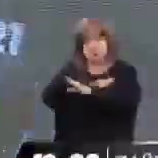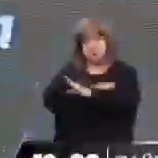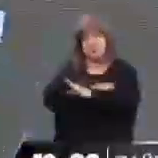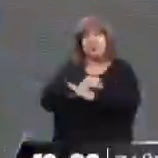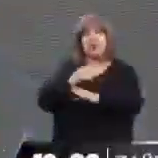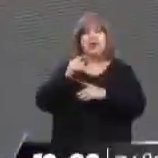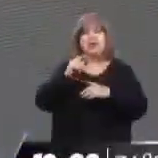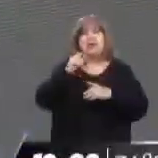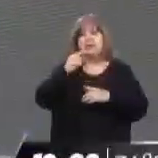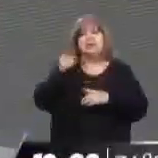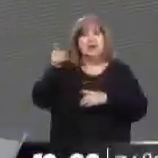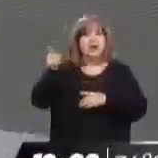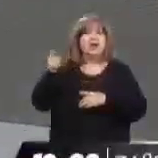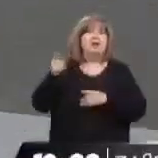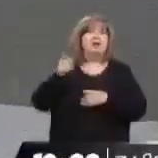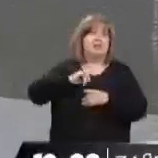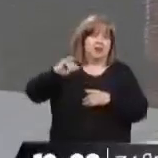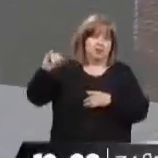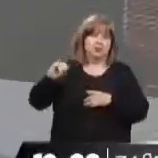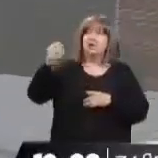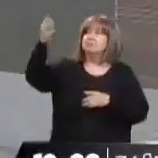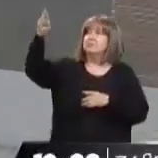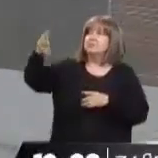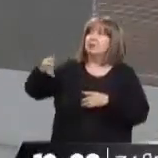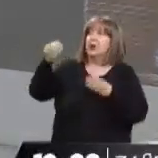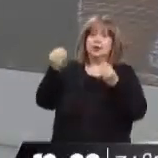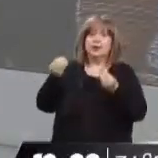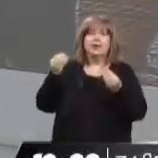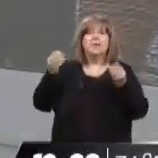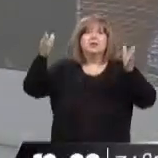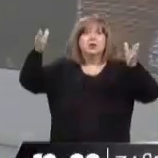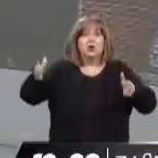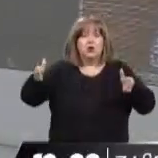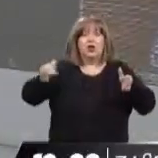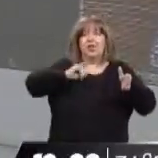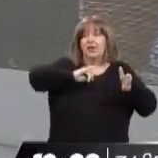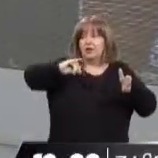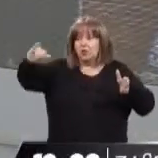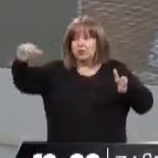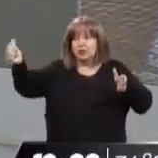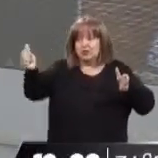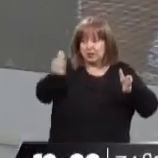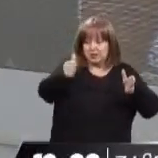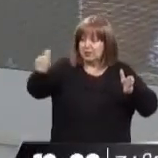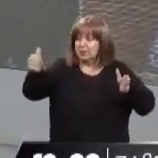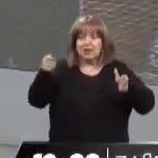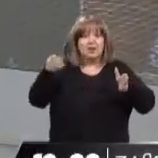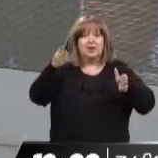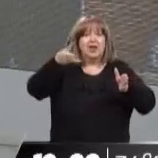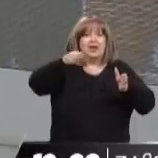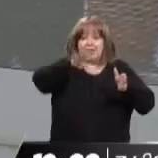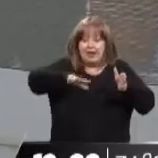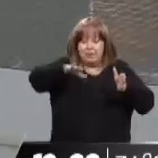Tarrés por violencia de género. ¿Qué pasó en el medio? Bueno, es la pregunta que nos hacemos, ¿no? Más allá de que algunas medidas se tomaron.